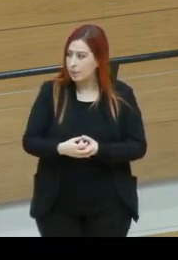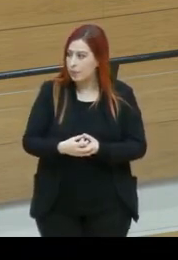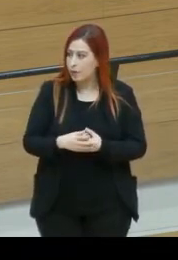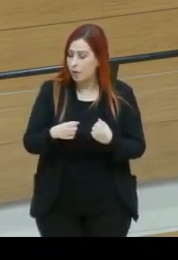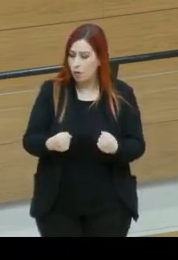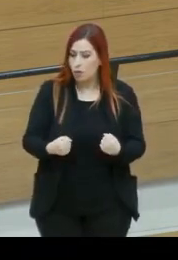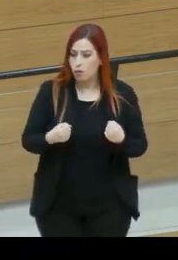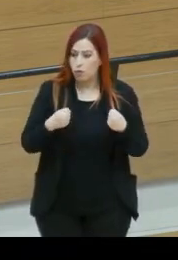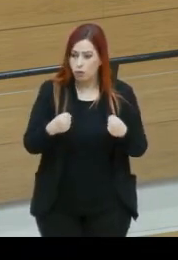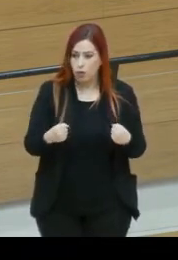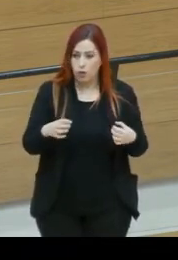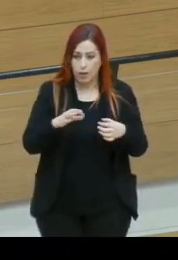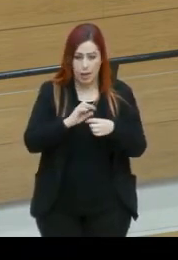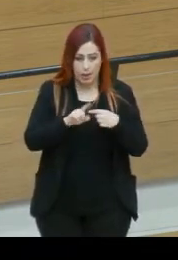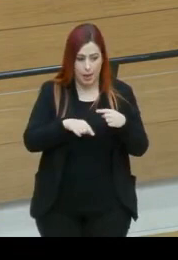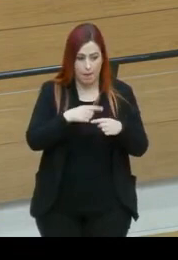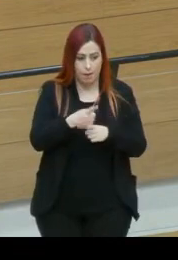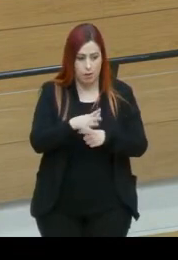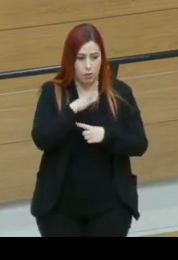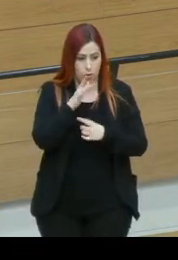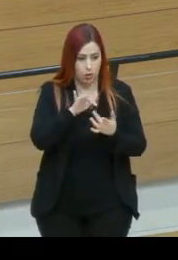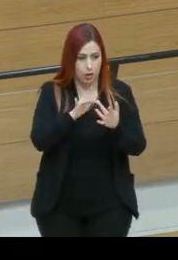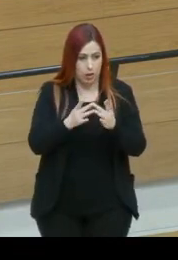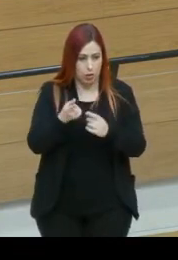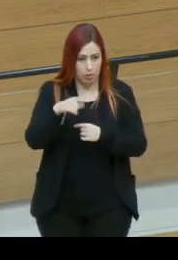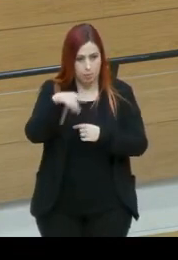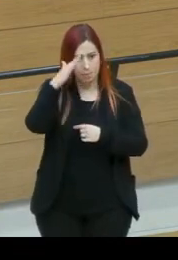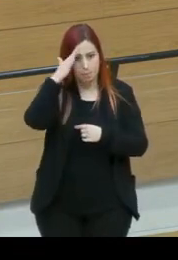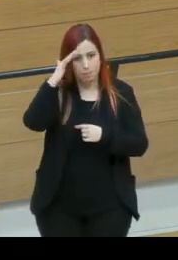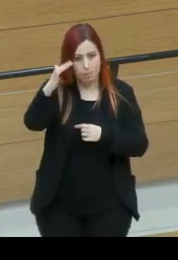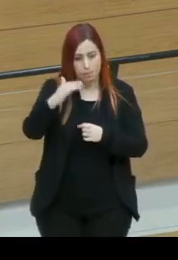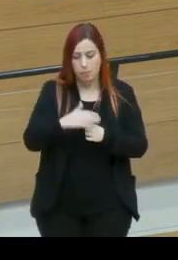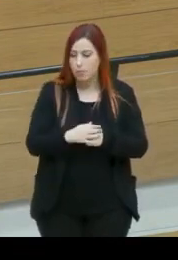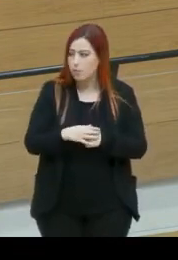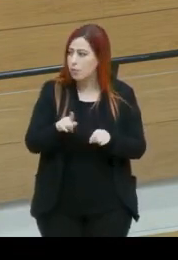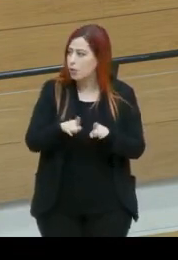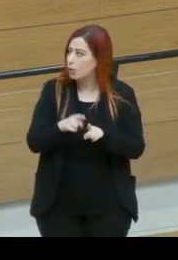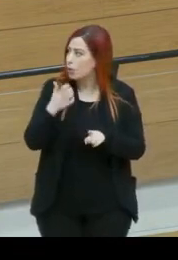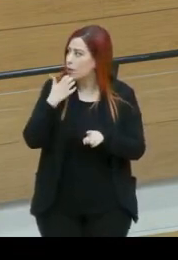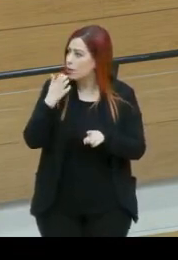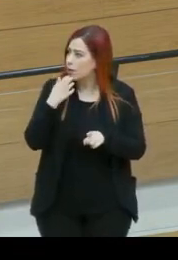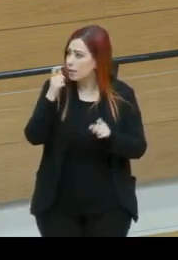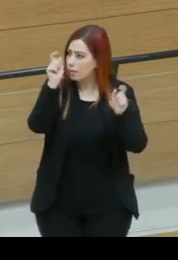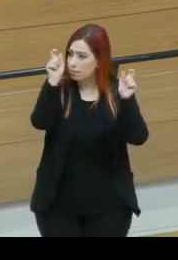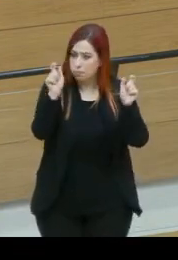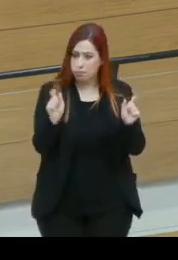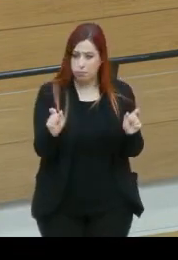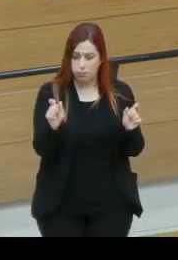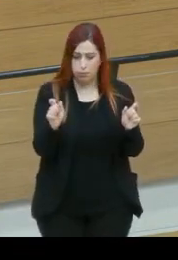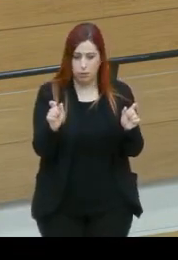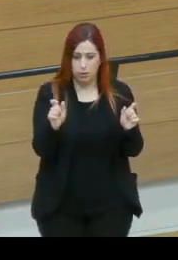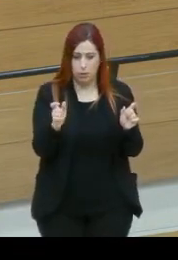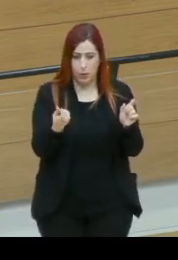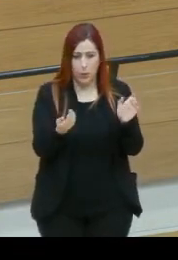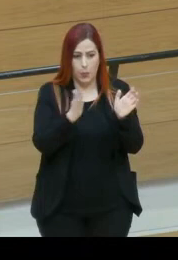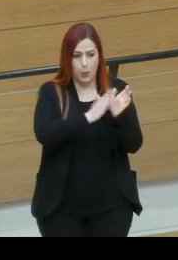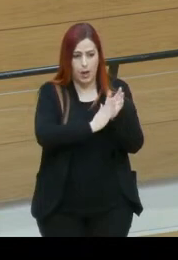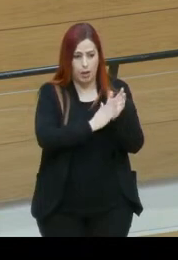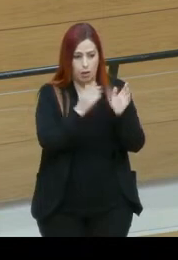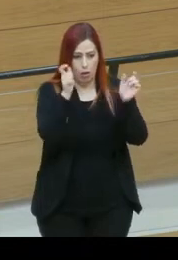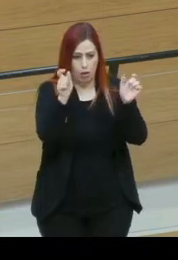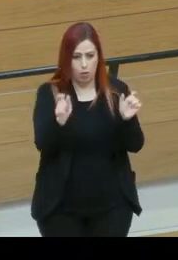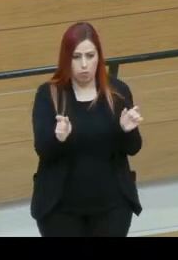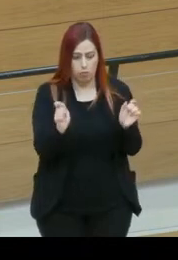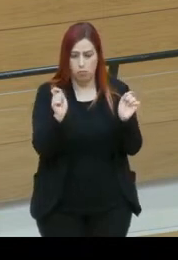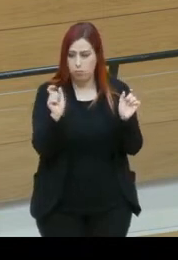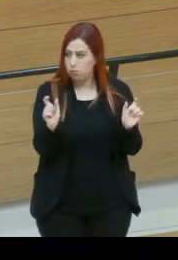fortaleza del efecto y por tanto la interacción. Imaginaros, es como tener las dos partes del velcro, ¿vale?, donde tenemos muchas repeticiones de los